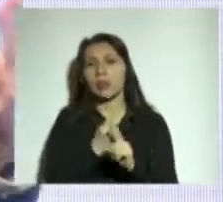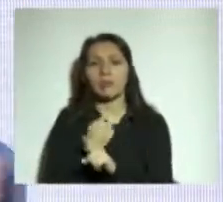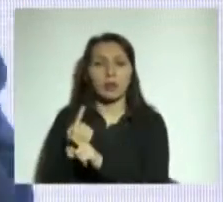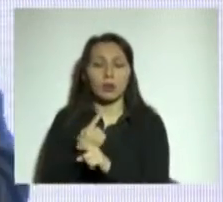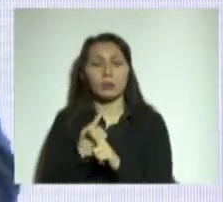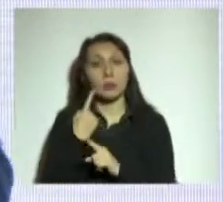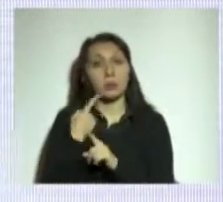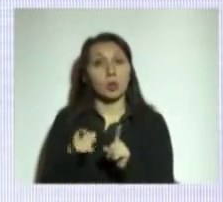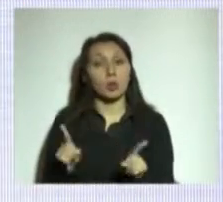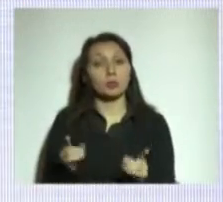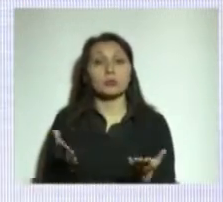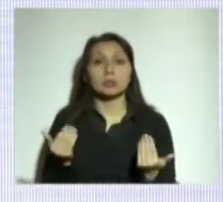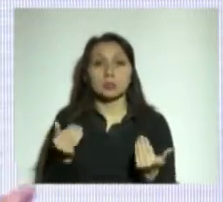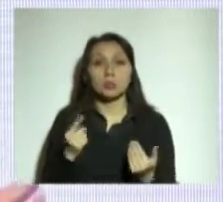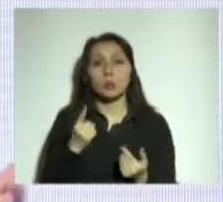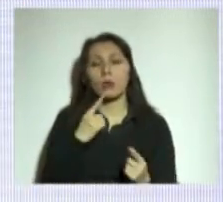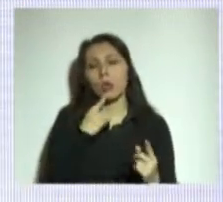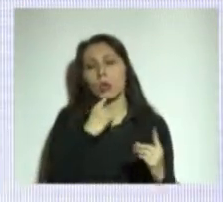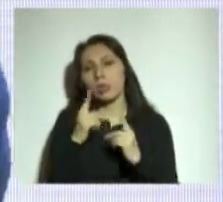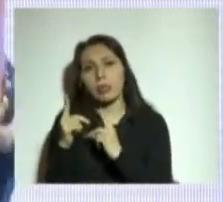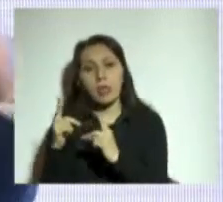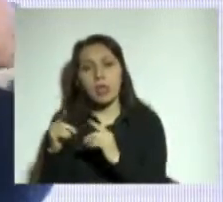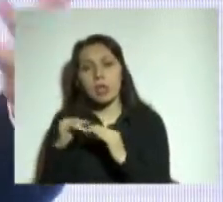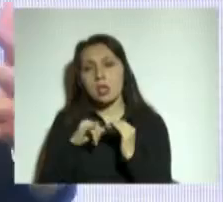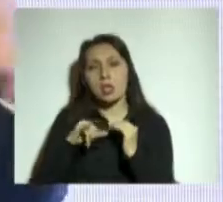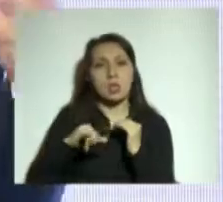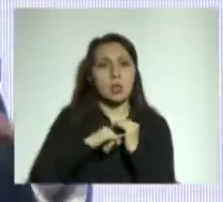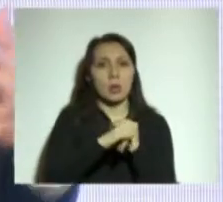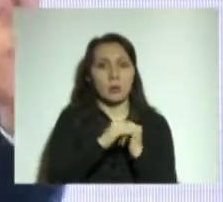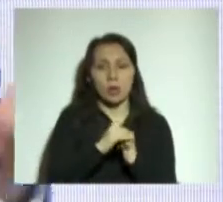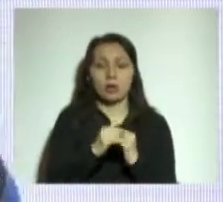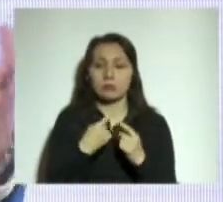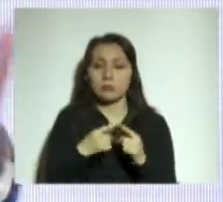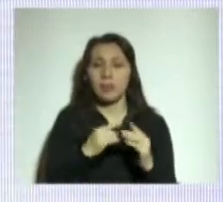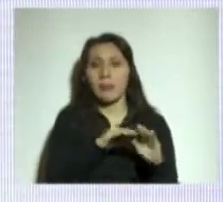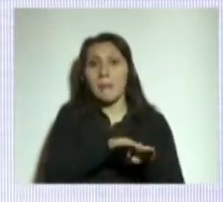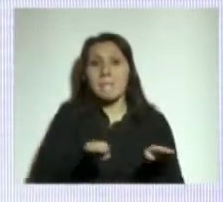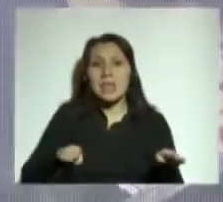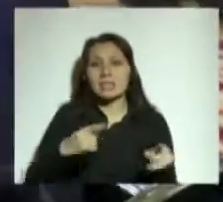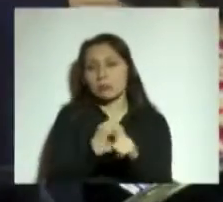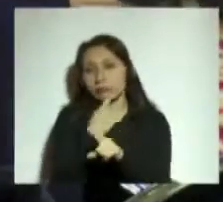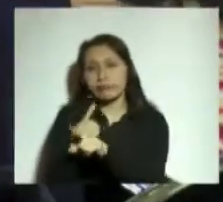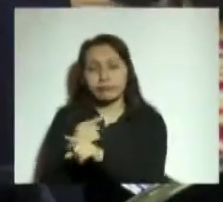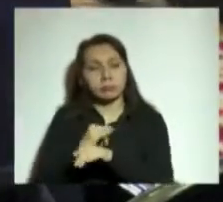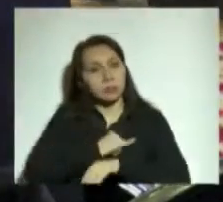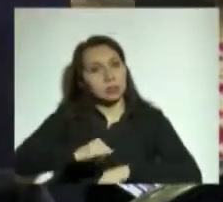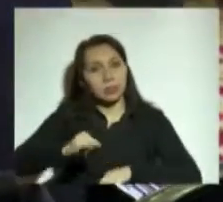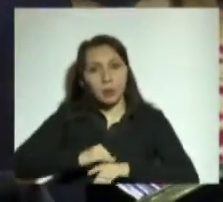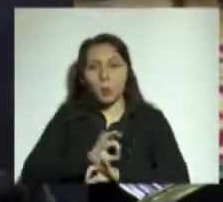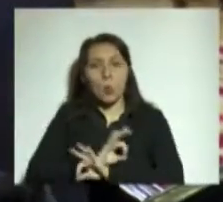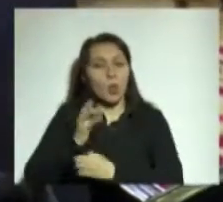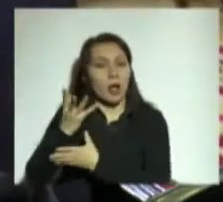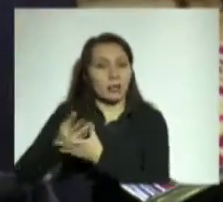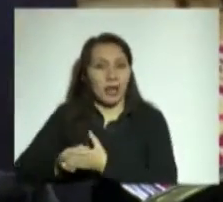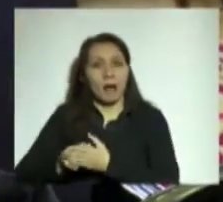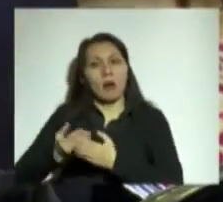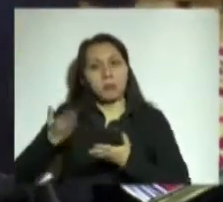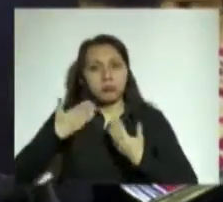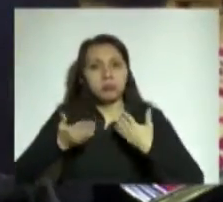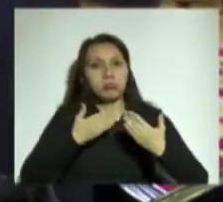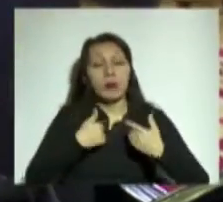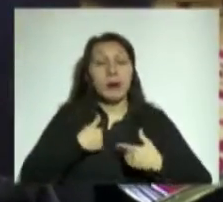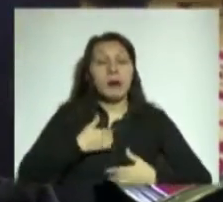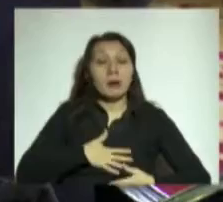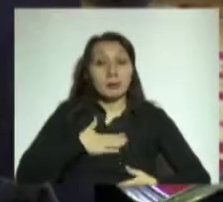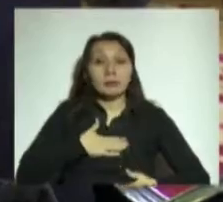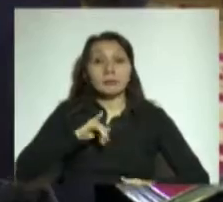y lo otro requiere un diálogo entre pares con una serie de mesas de diálogo permanentes y que no termina nunca. Me ha encantado